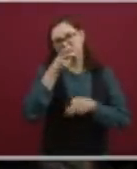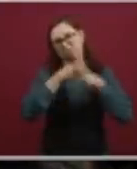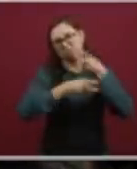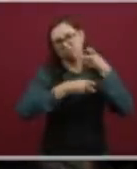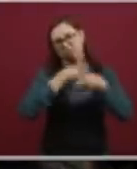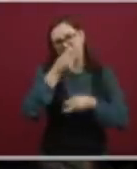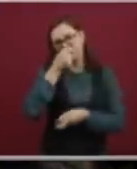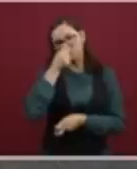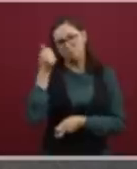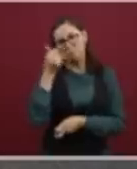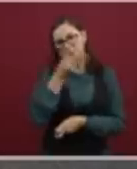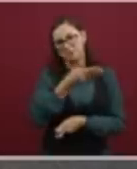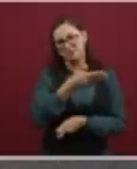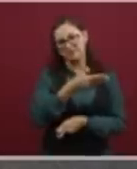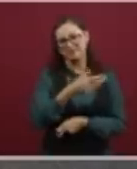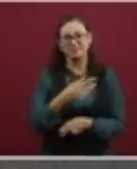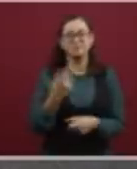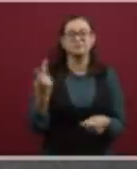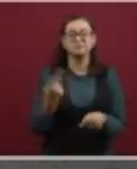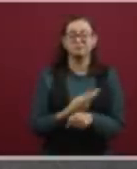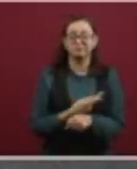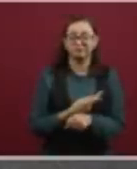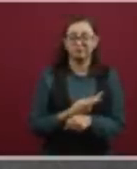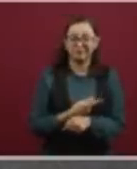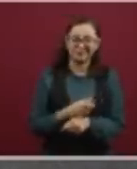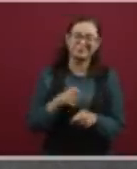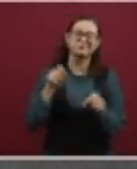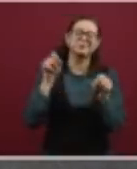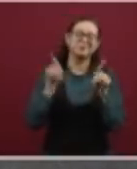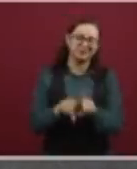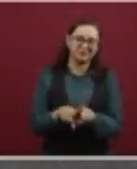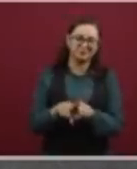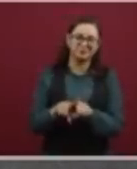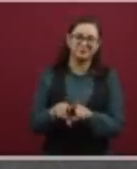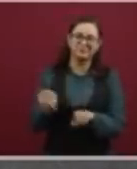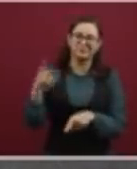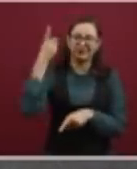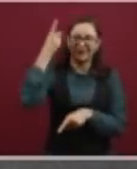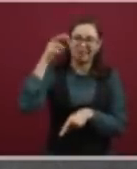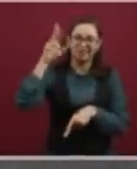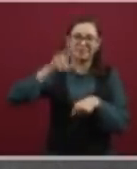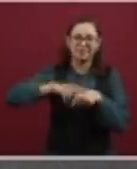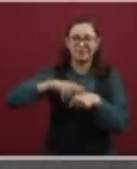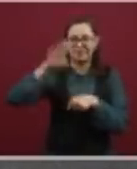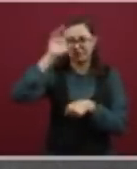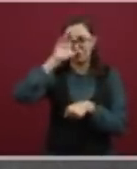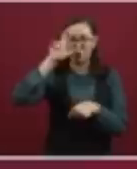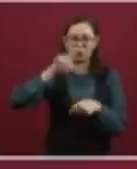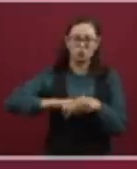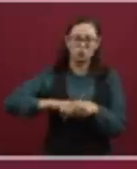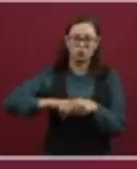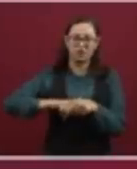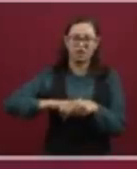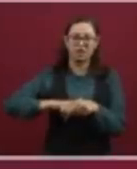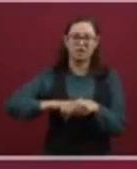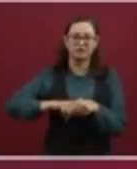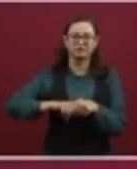y esto llevó a que el director de Cultura de entonces,